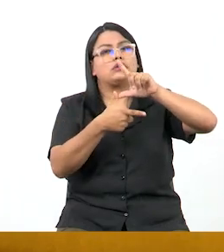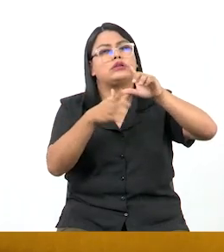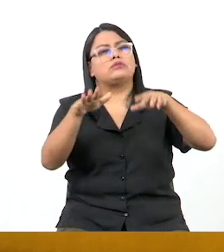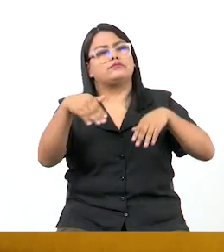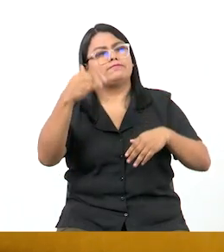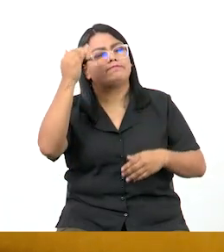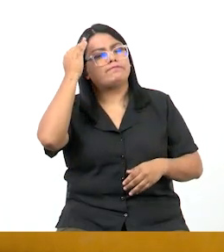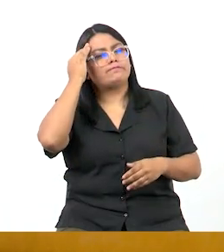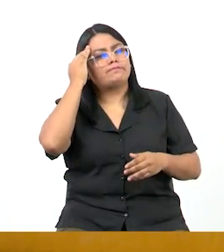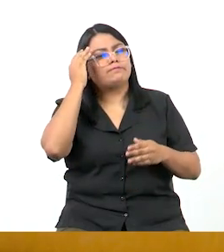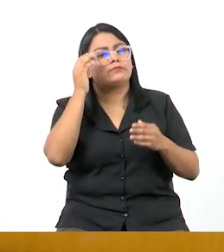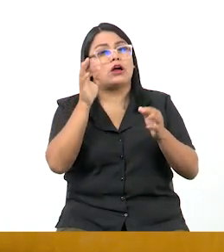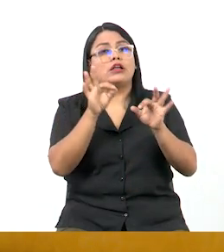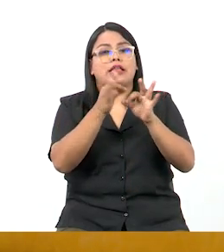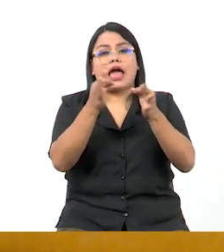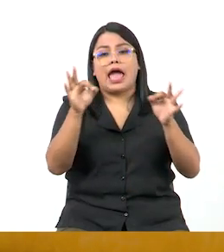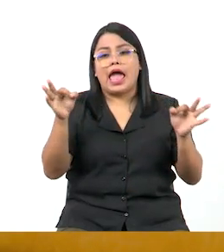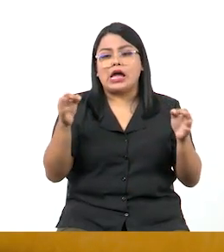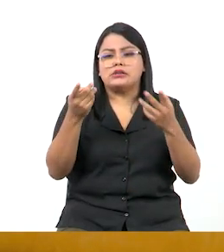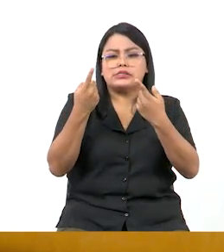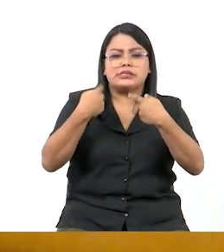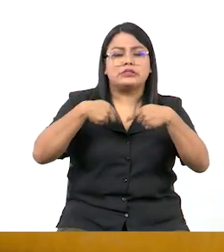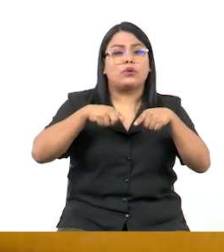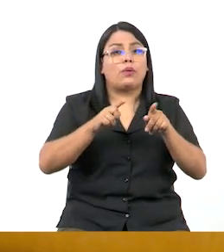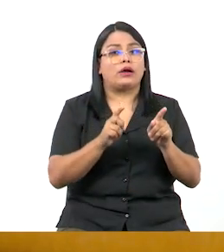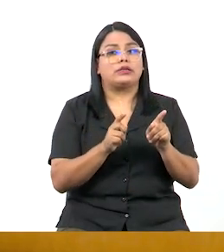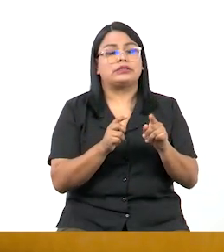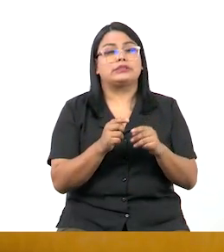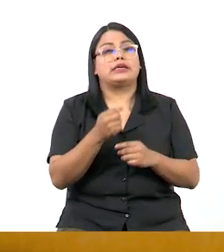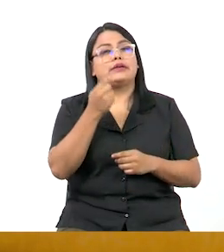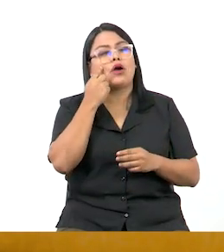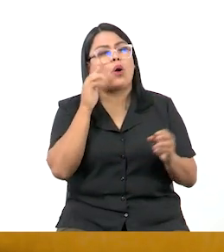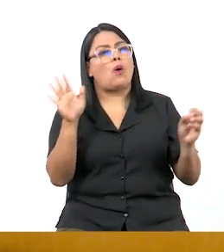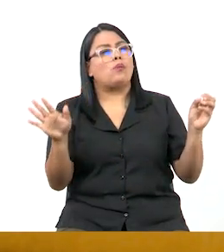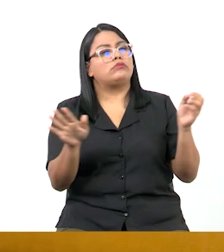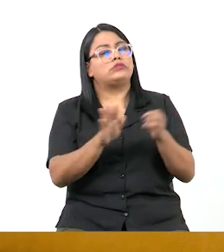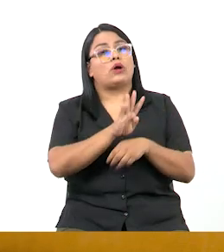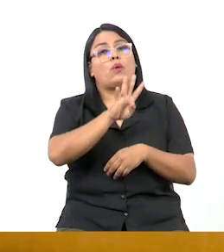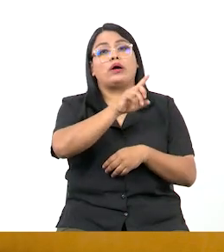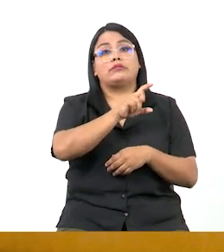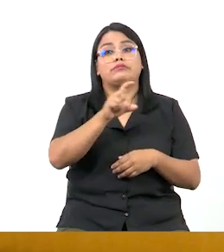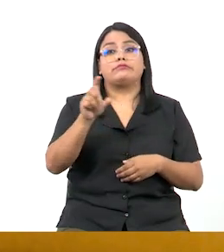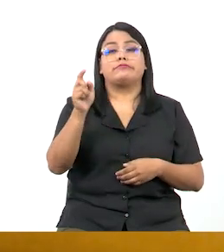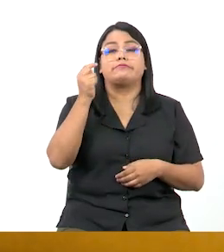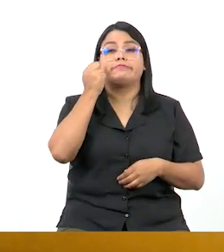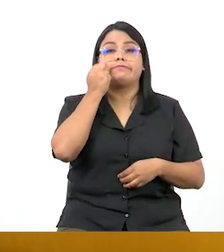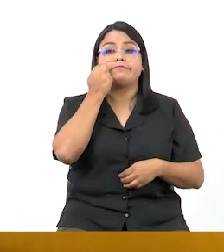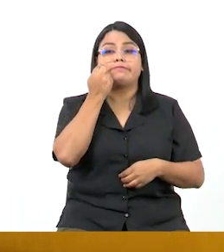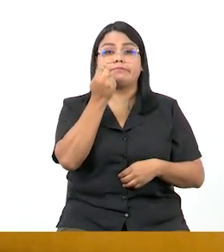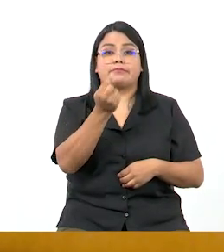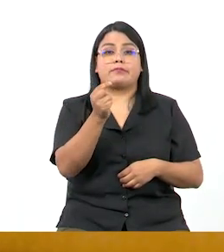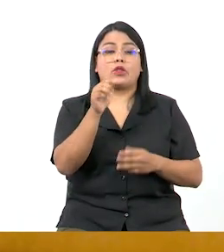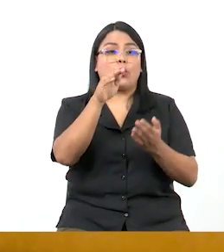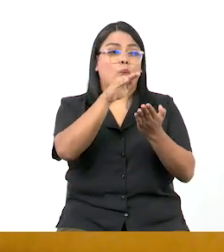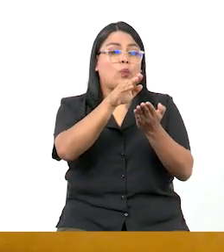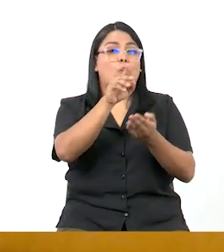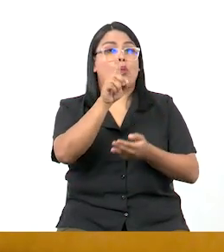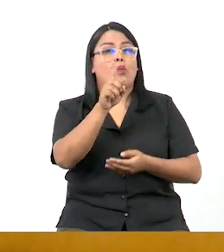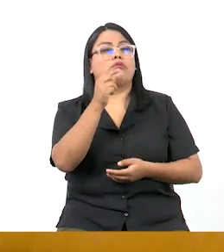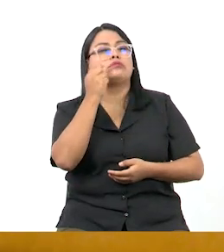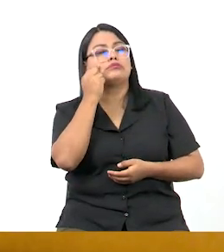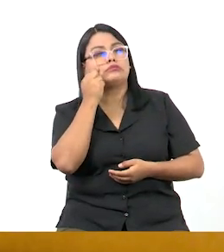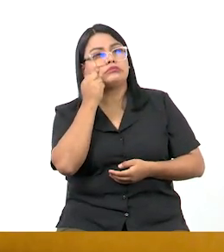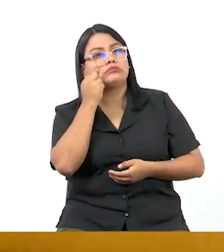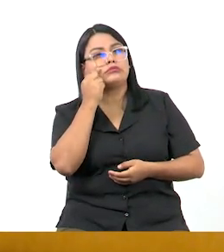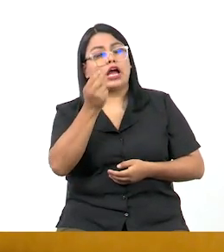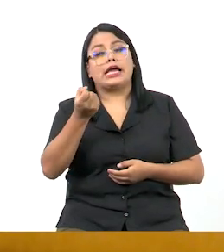lo llevamos a conocer los textos orales y la secuencia sigue. Y a lo largo de las 4 semanas que conforman